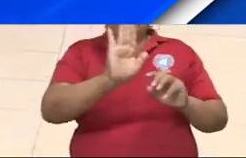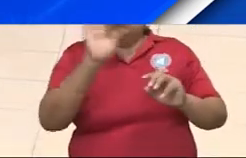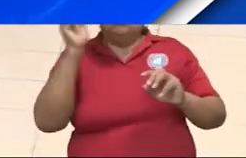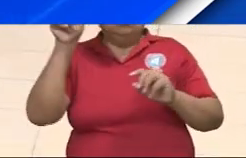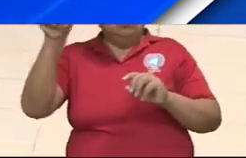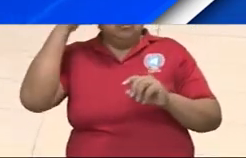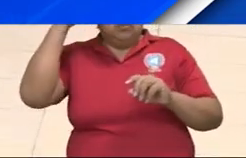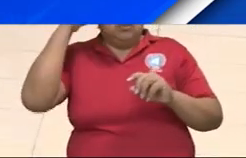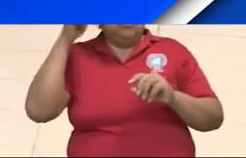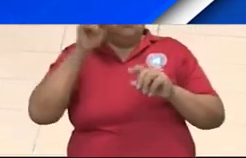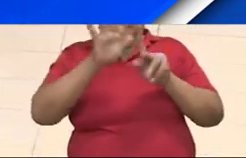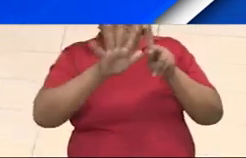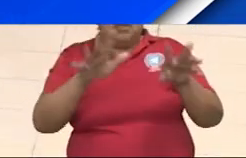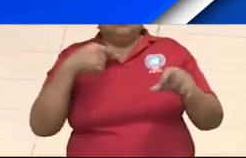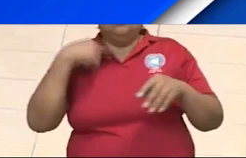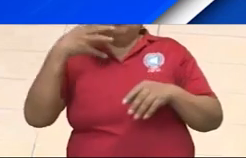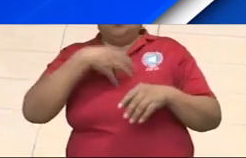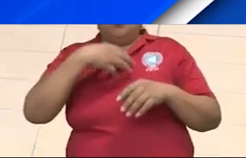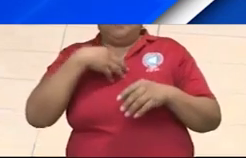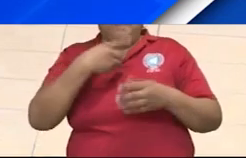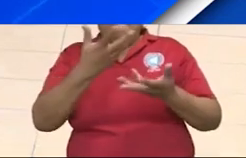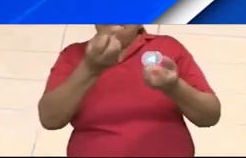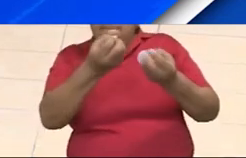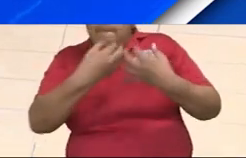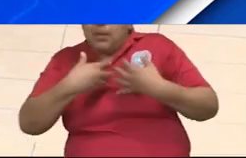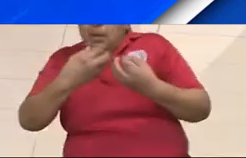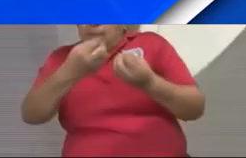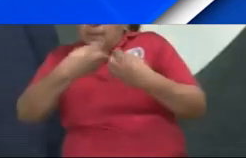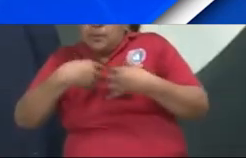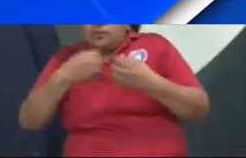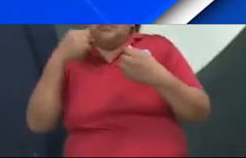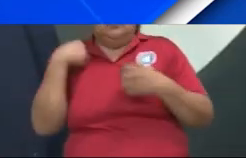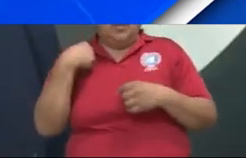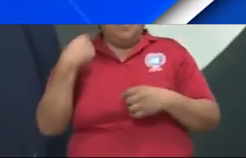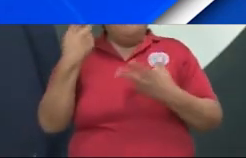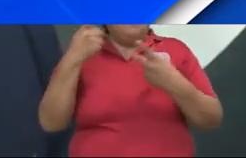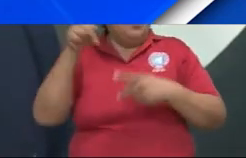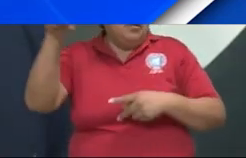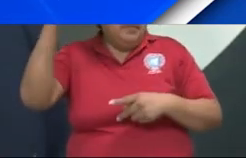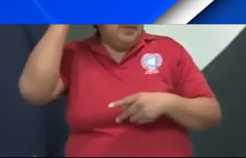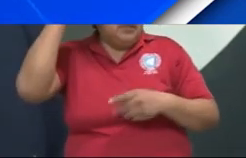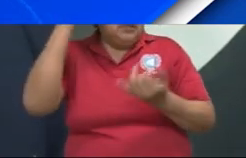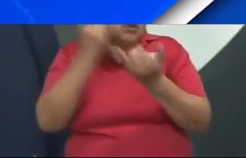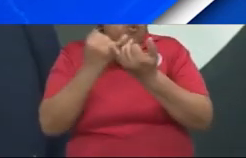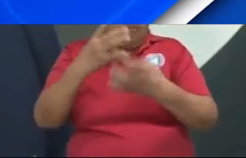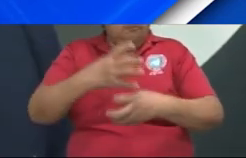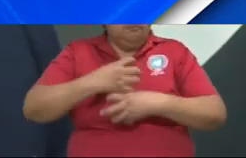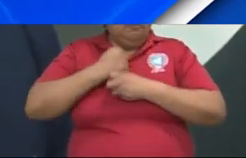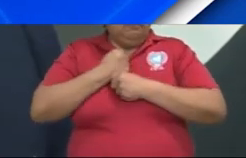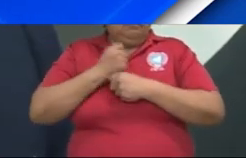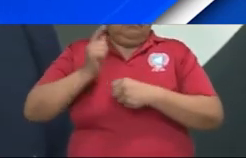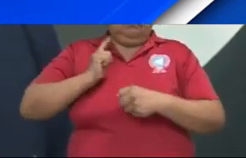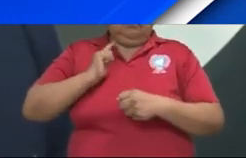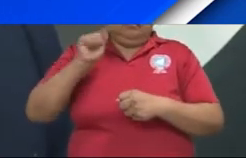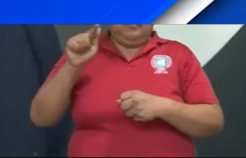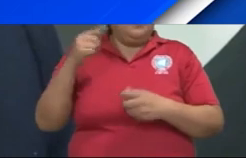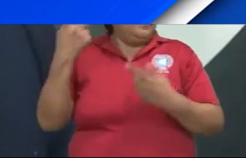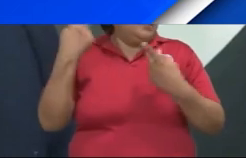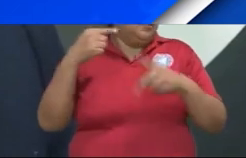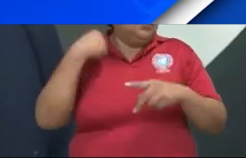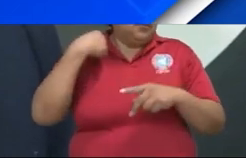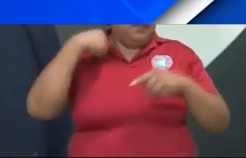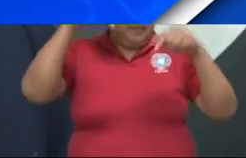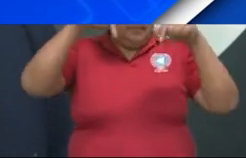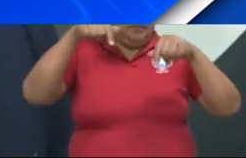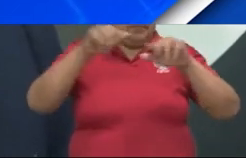planes y sus beneficios, y todo con el egoísmo que tiene. Y siempre en